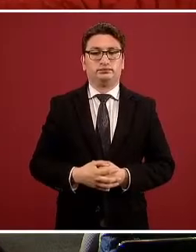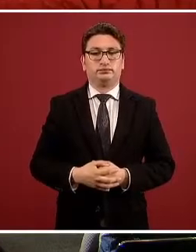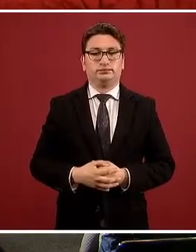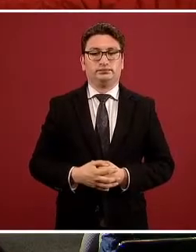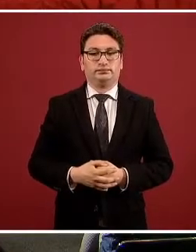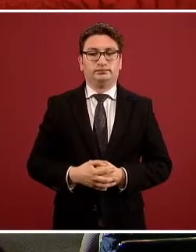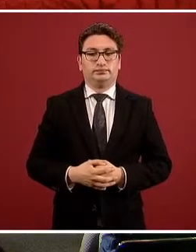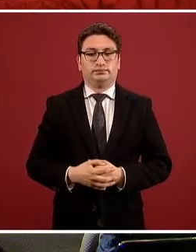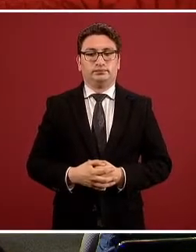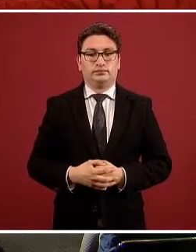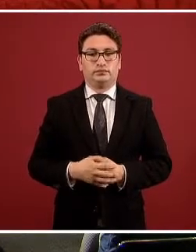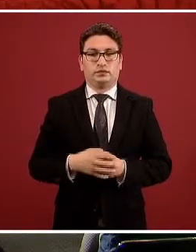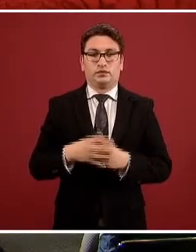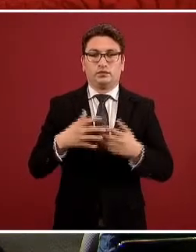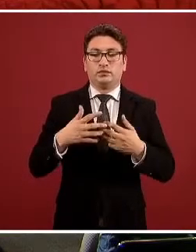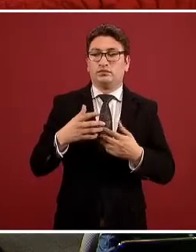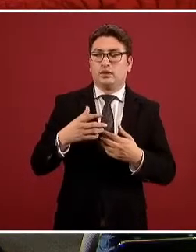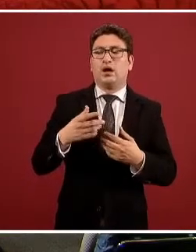De China,